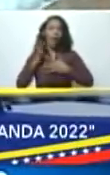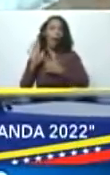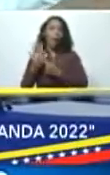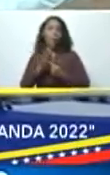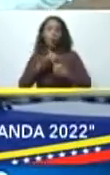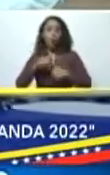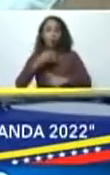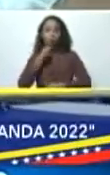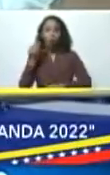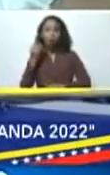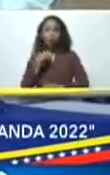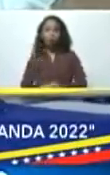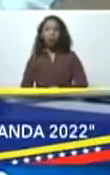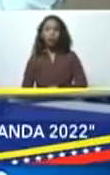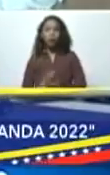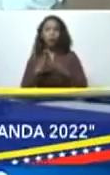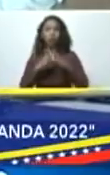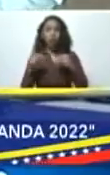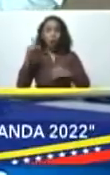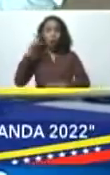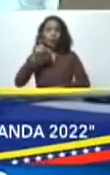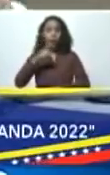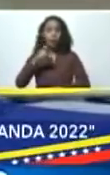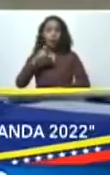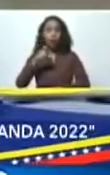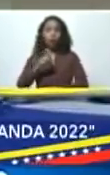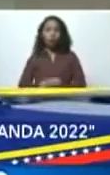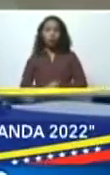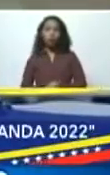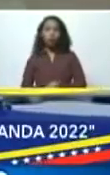de esta juventud. Todo lo que necesites, Ernesto.